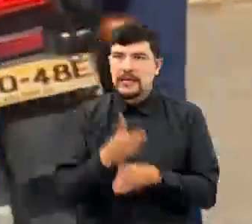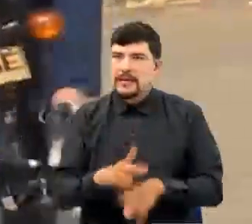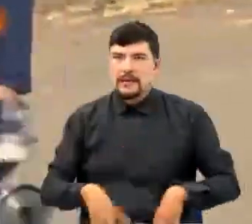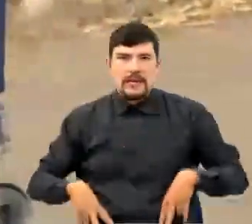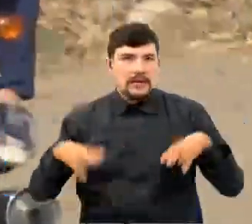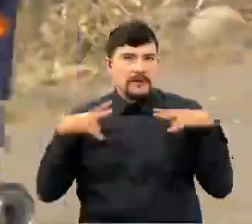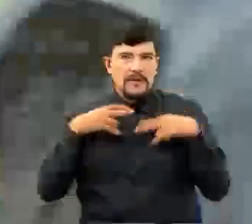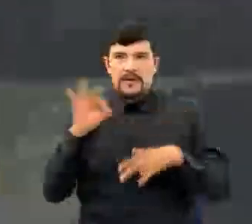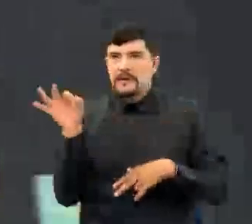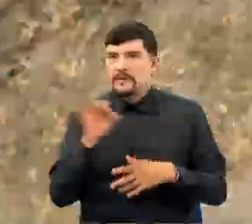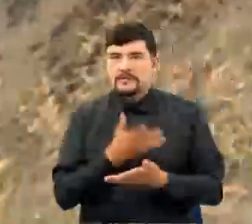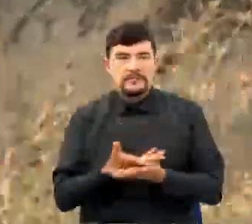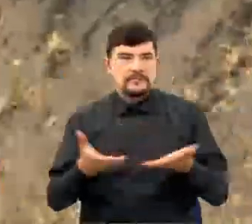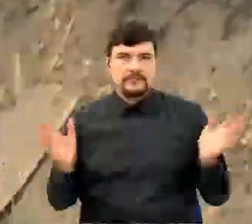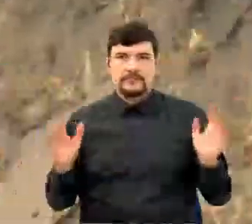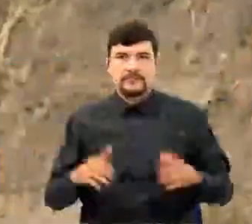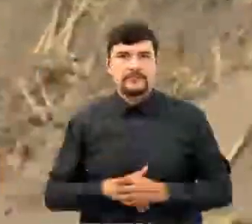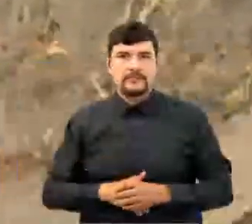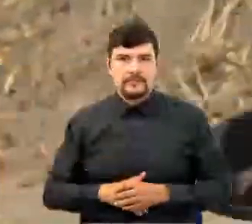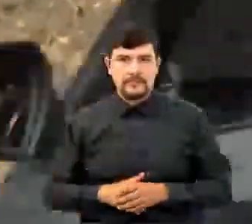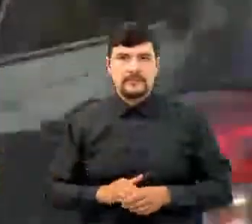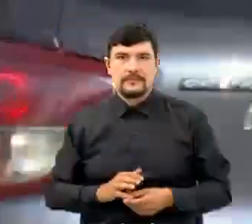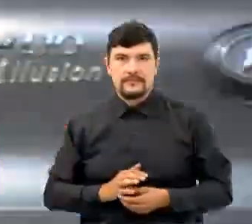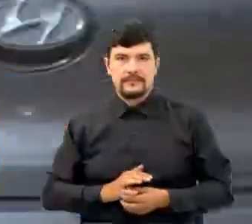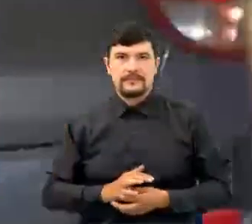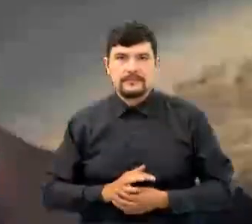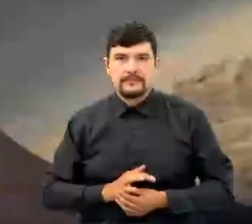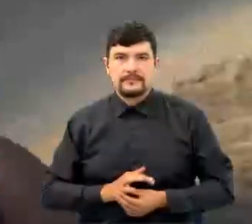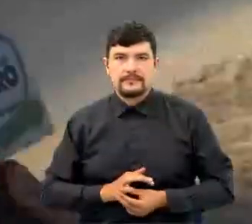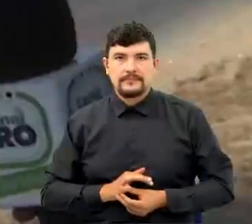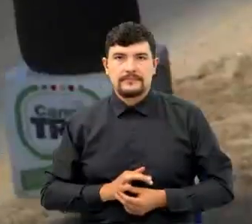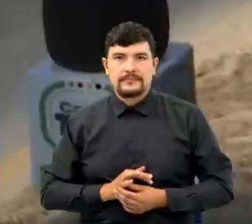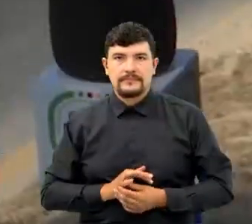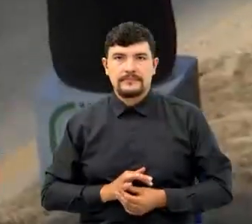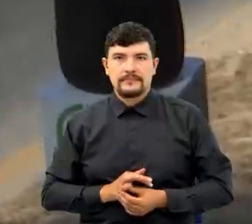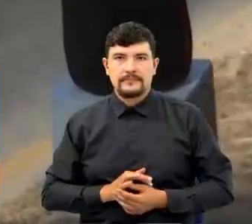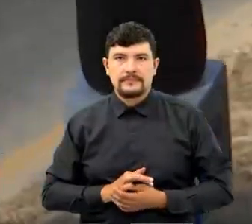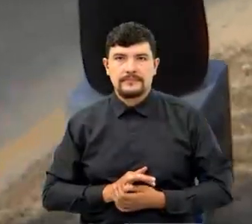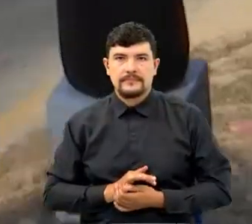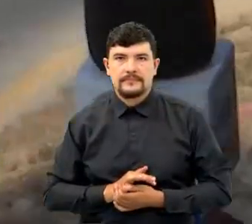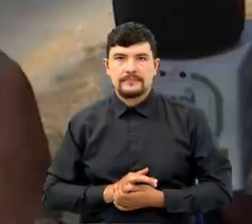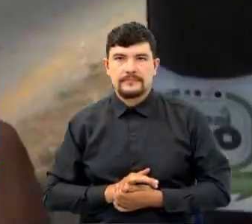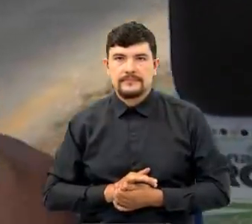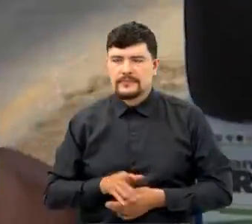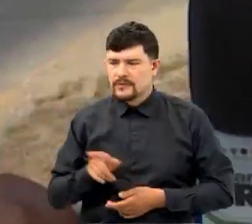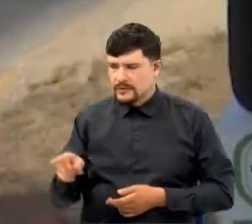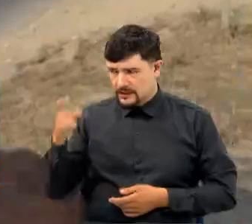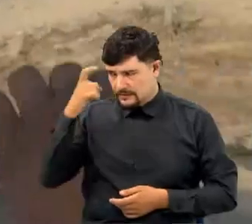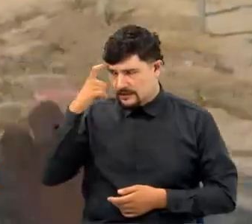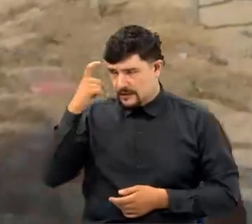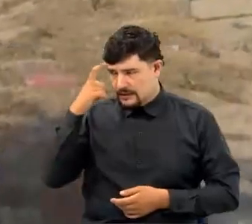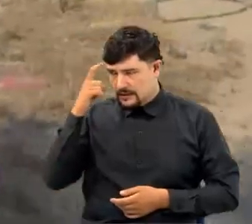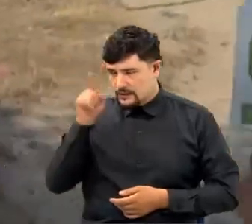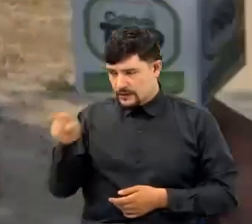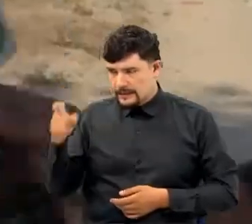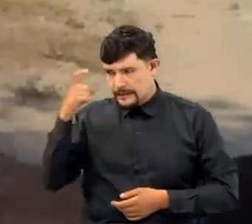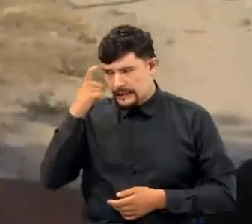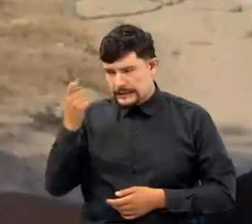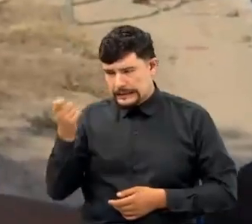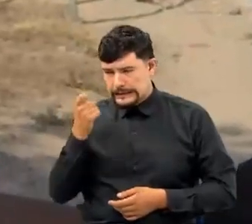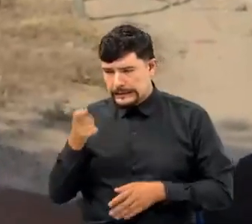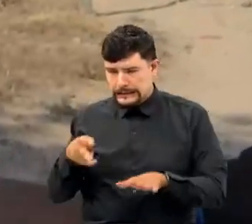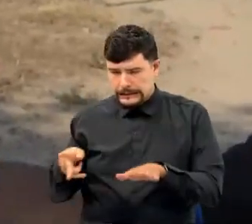intento. Es el camino más cerca para poder llegar a mi trabajo. Pero de pronto no considera que es una imprudencia vial que le pudiera costar su